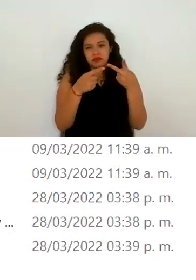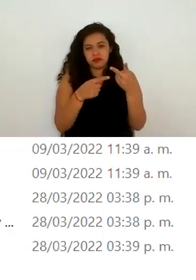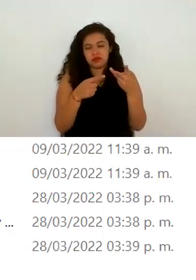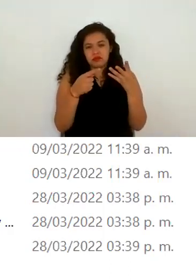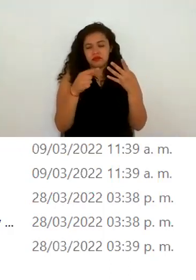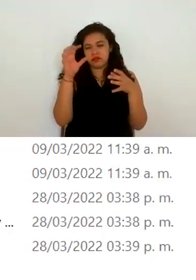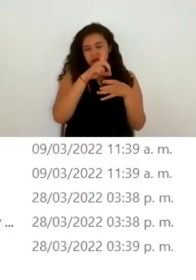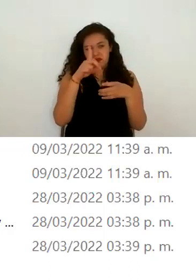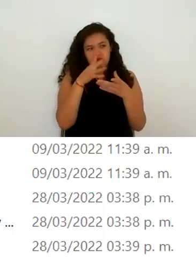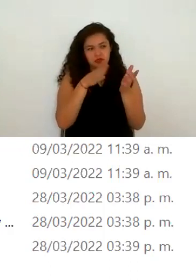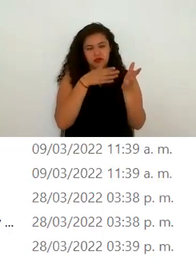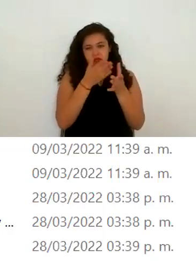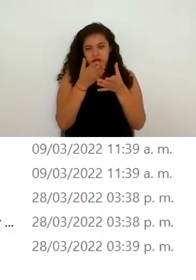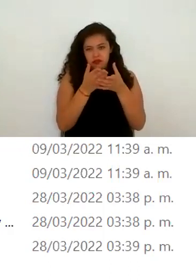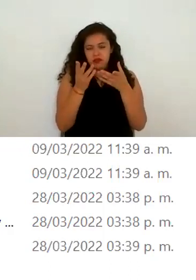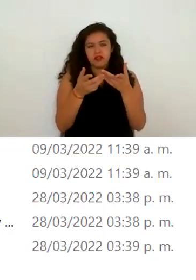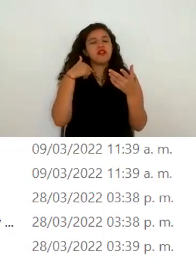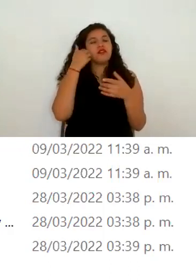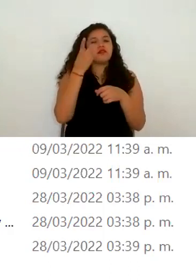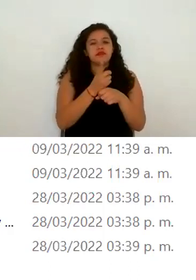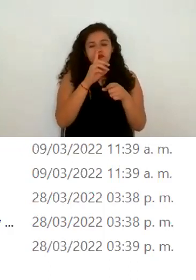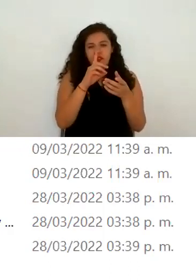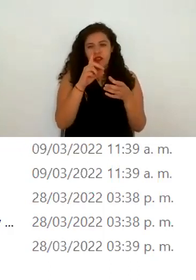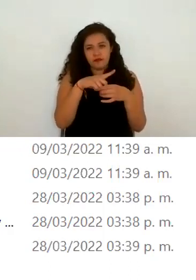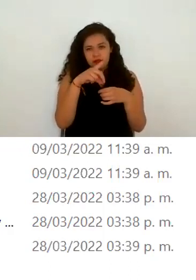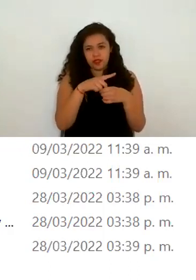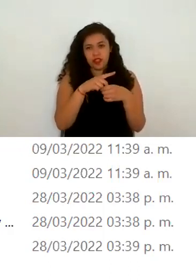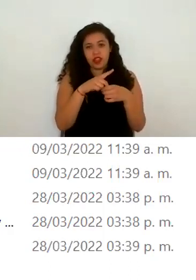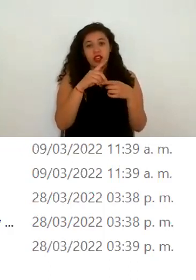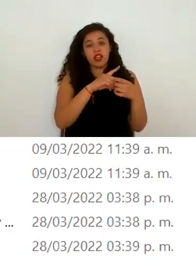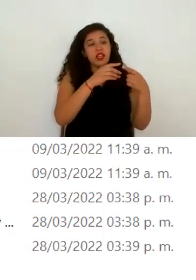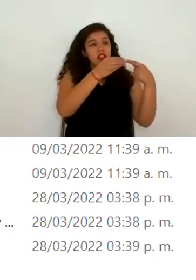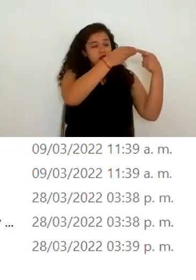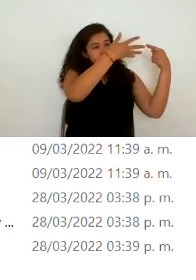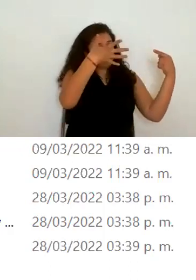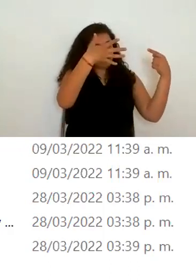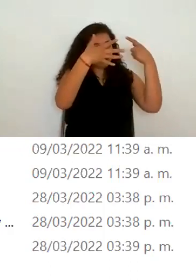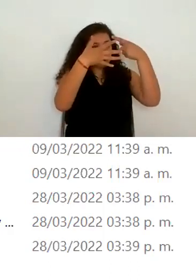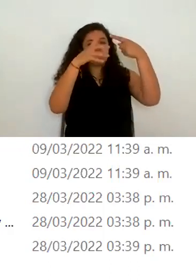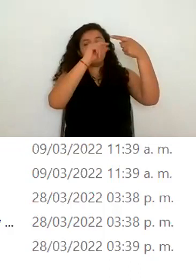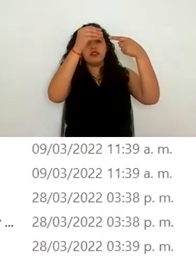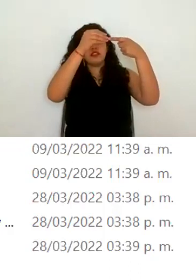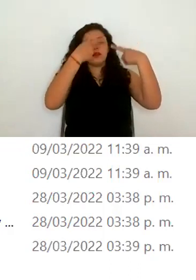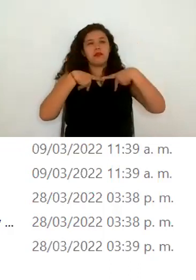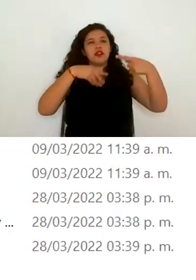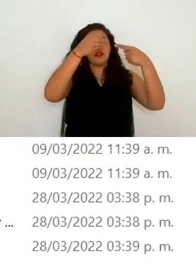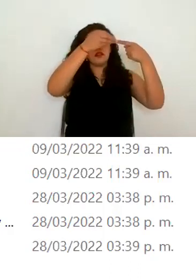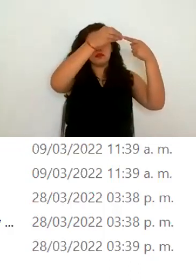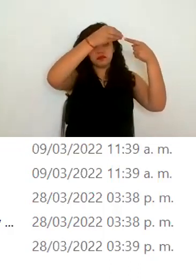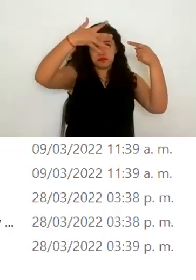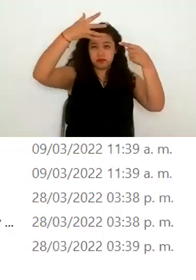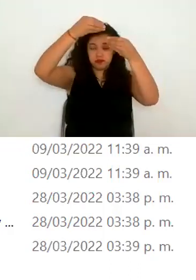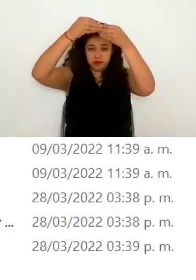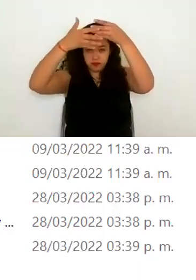donativos, expedientes de voluntarios, y al interior pues ya podemos, si fuera el expediente personal, podríamos crear